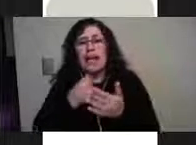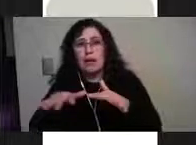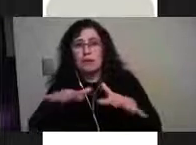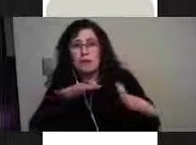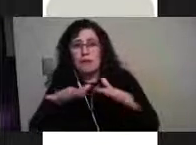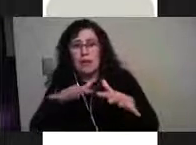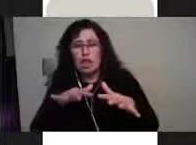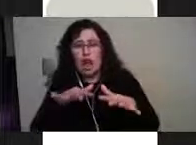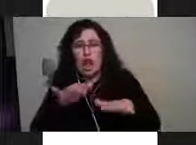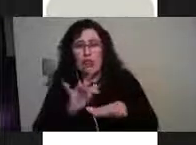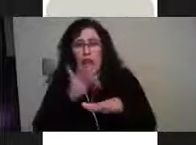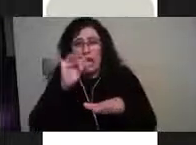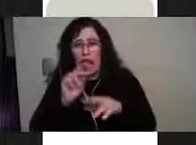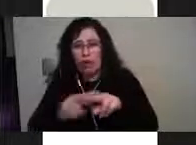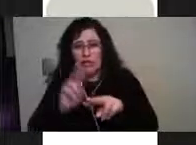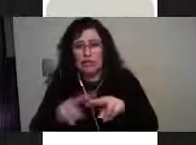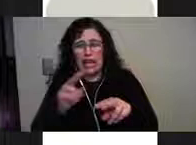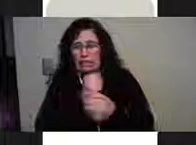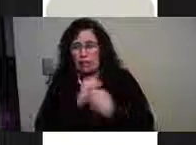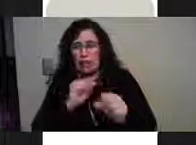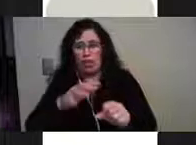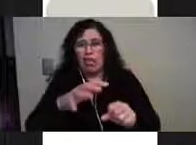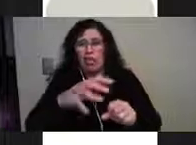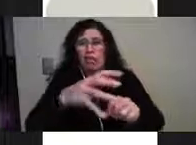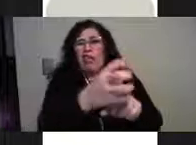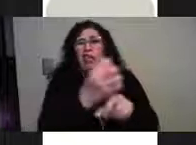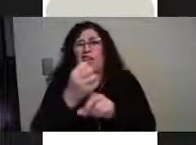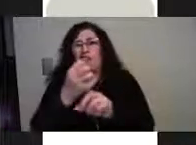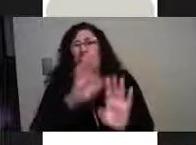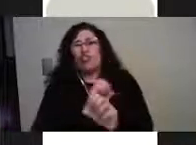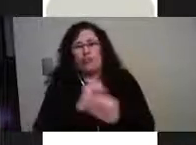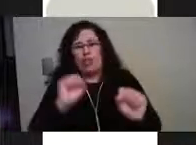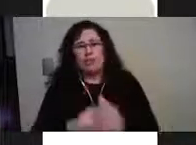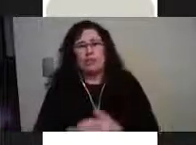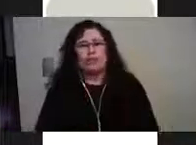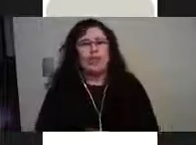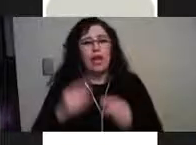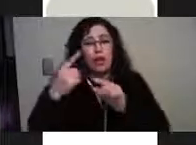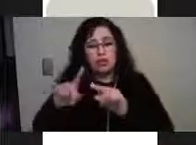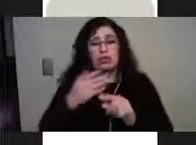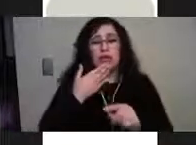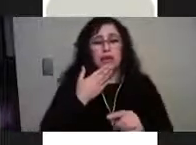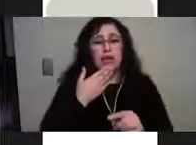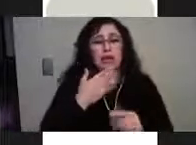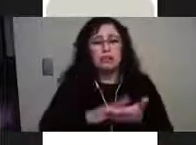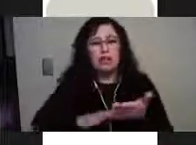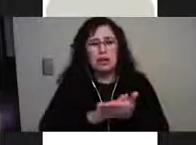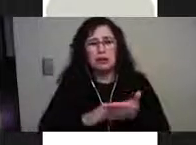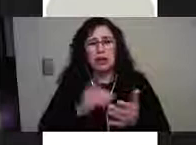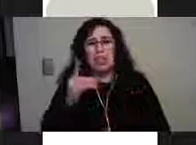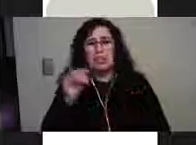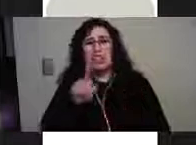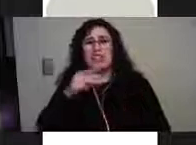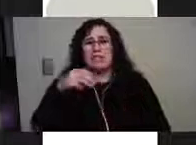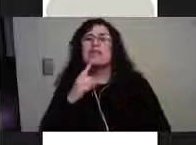preciso, ¿cierto? Alteraciones en el equilibrio estático y dinámico, dismetría, que está dificultad para poder calcular las medidas,